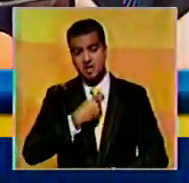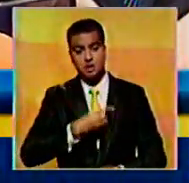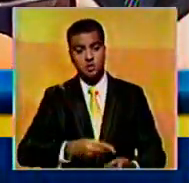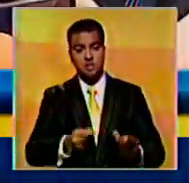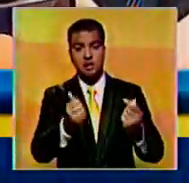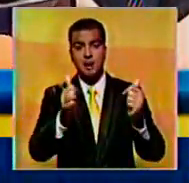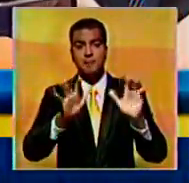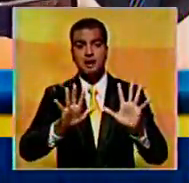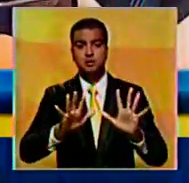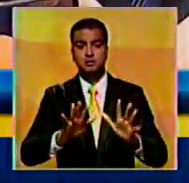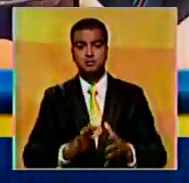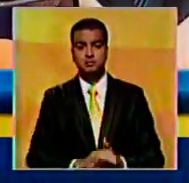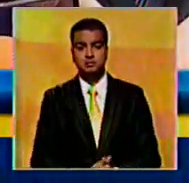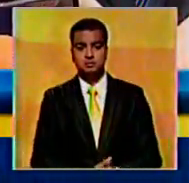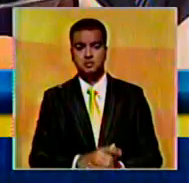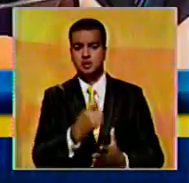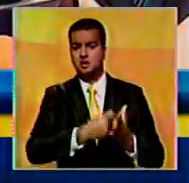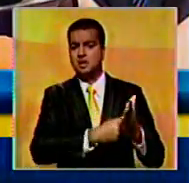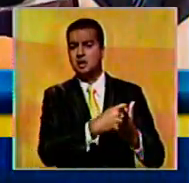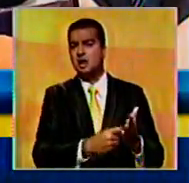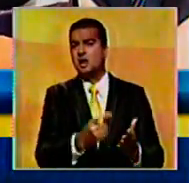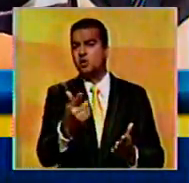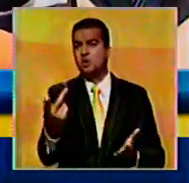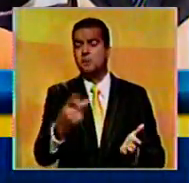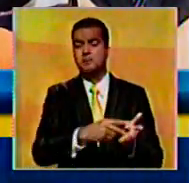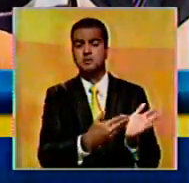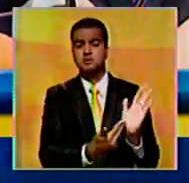manos, que negaron una apelación